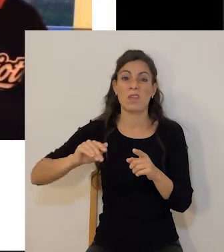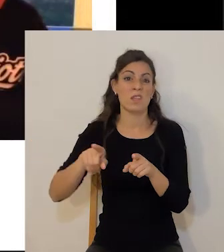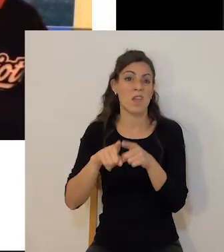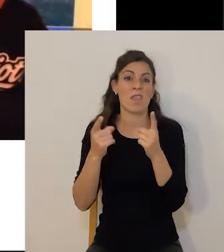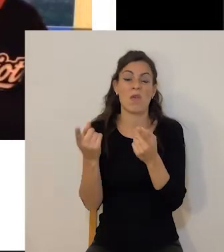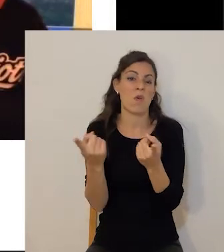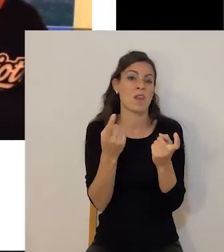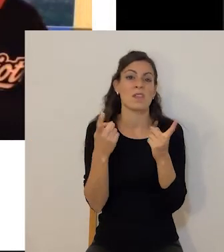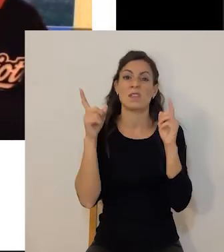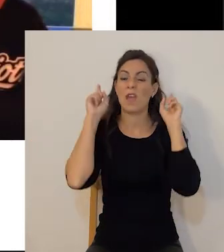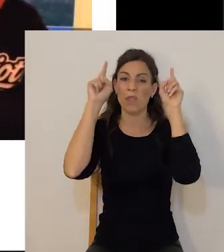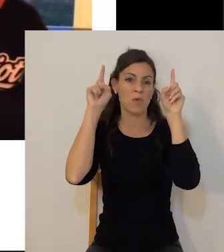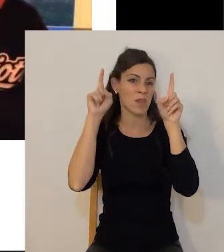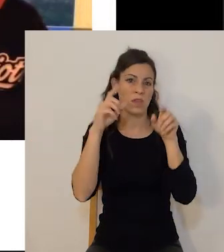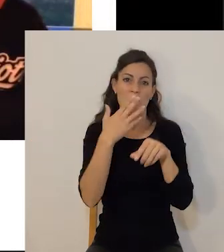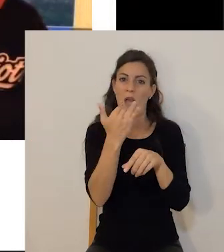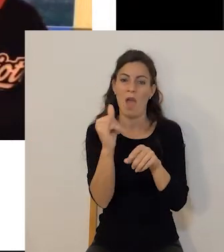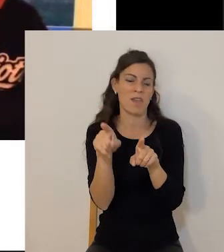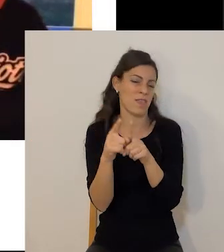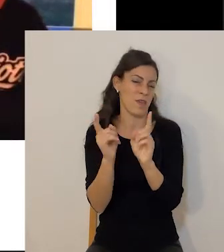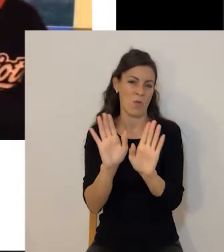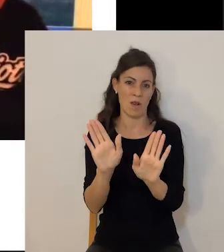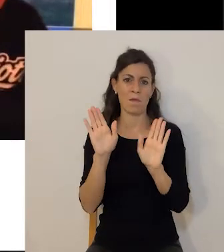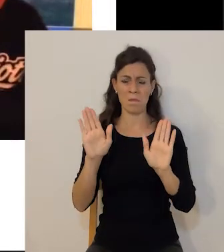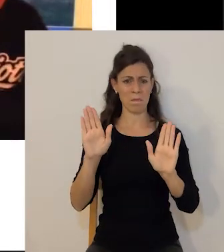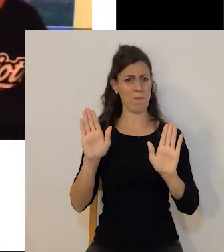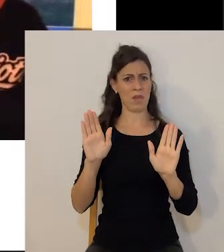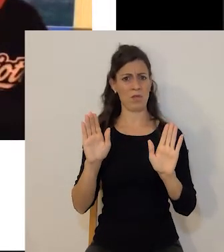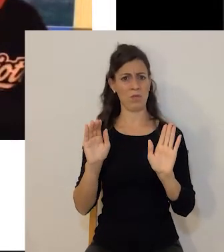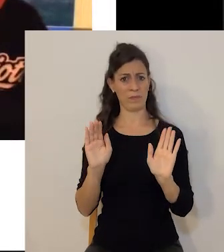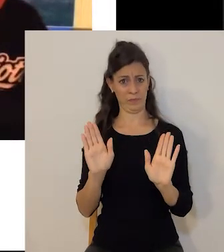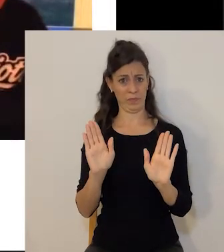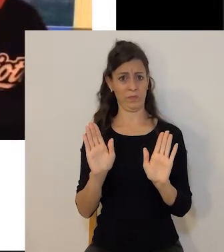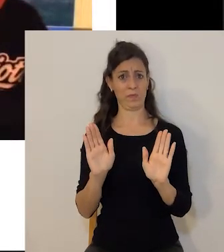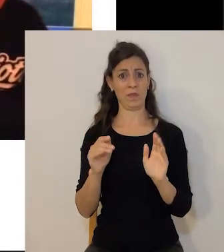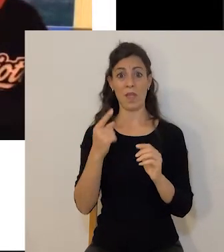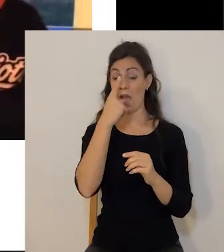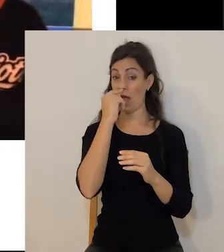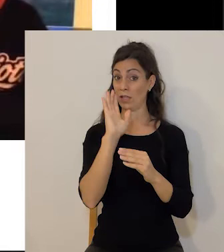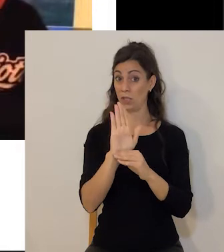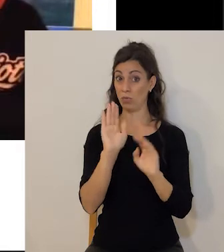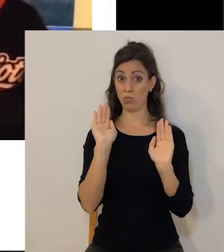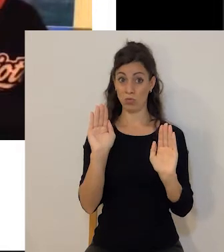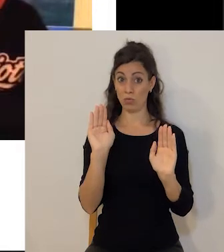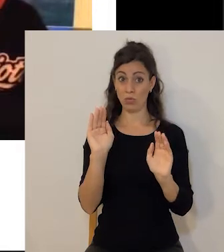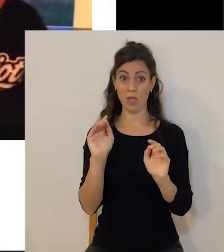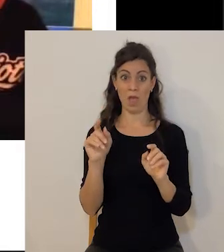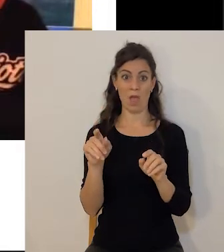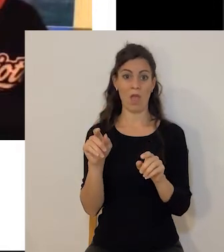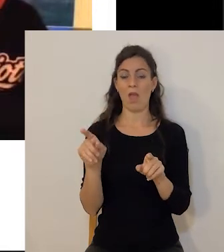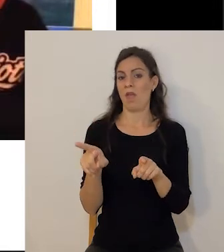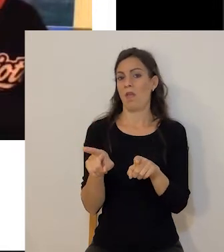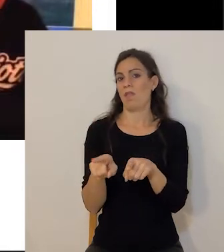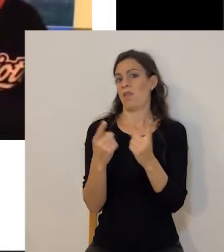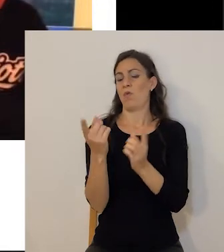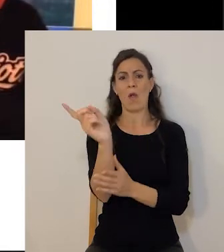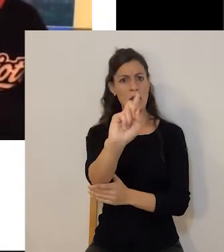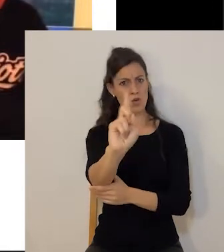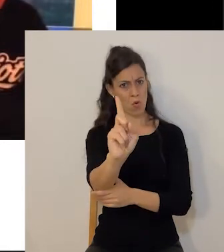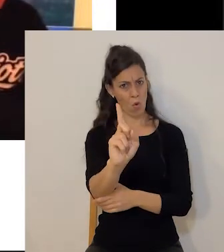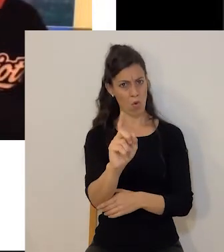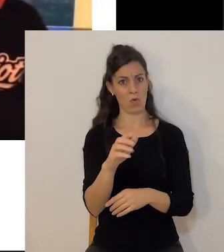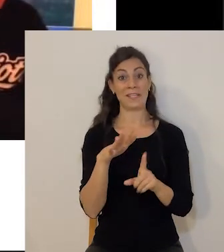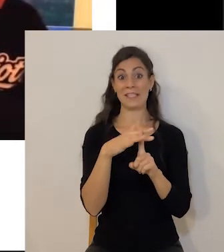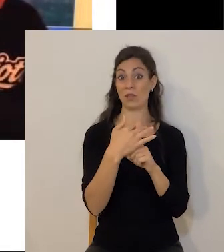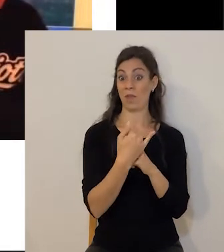la necesidad educativa que tengan. Lo que no da igual es su actitud ante la misma situación.